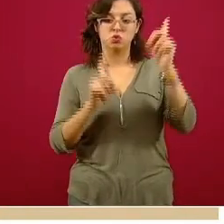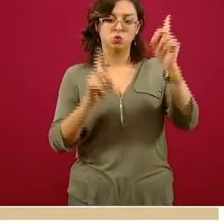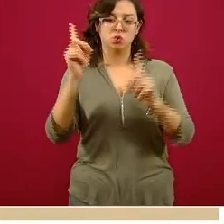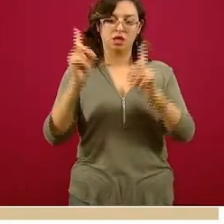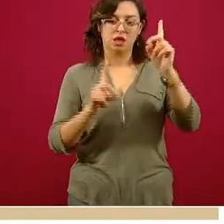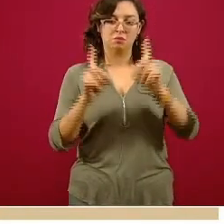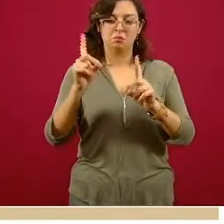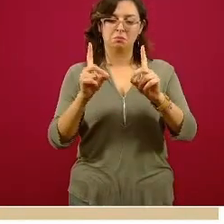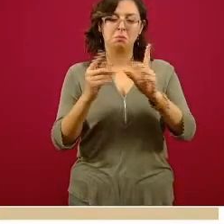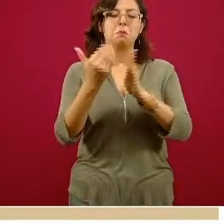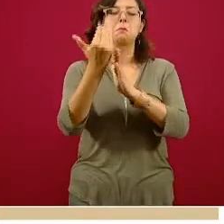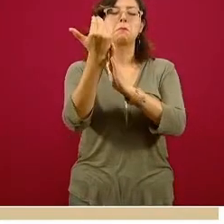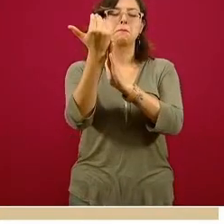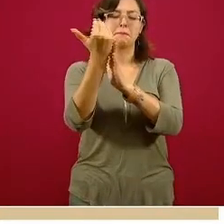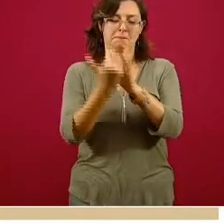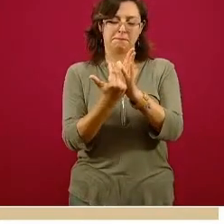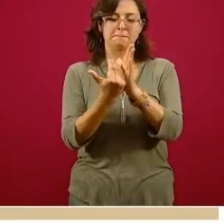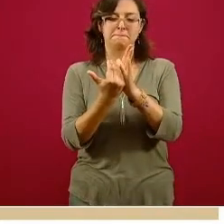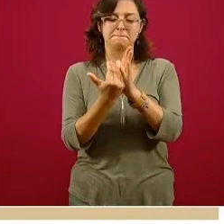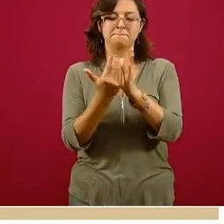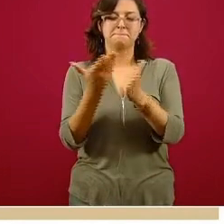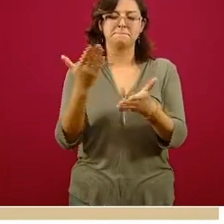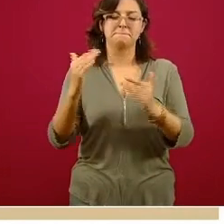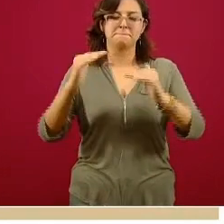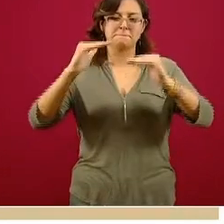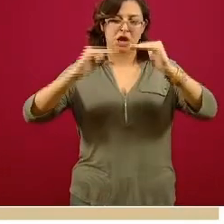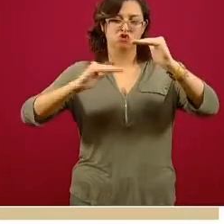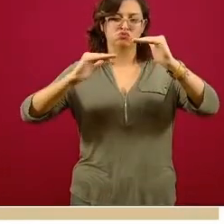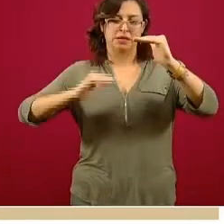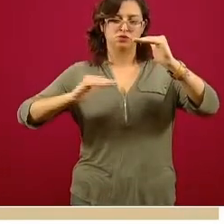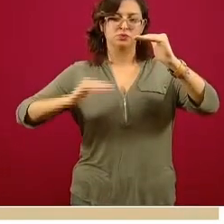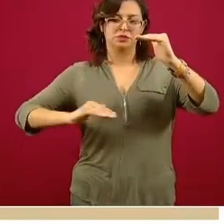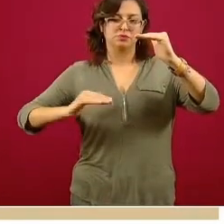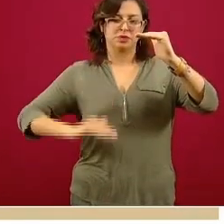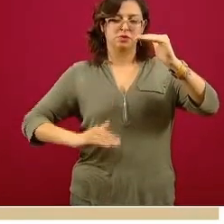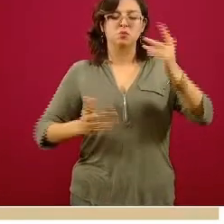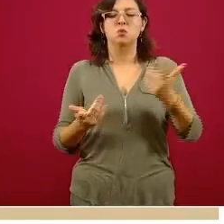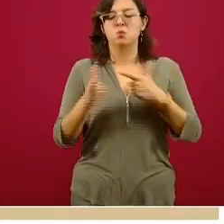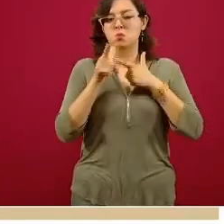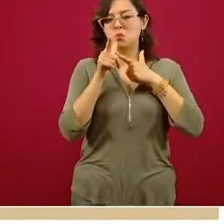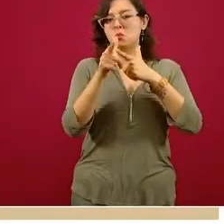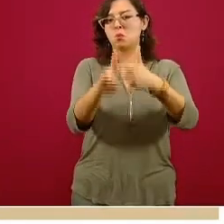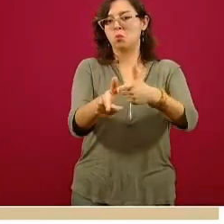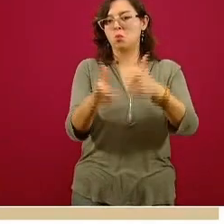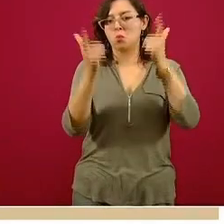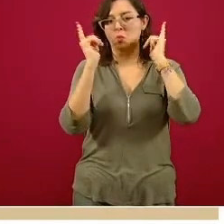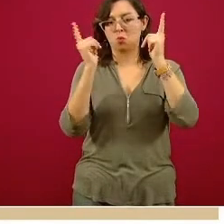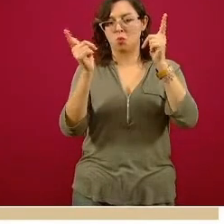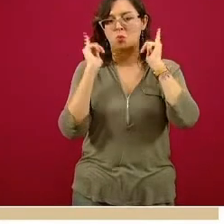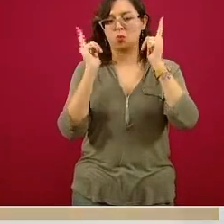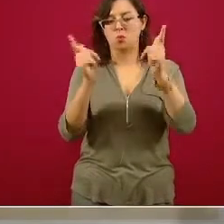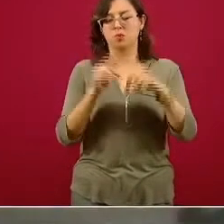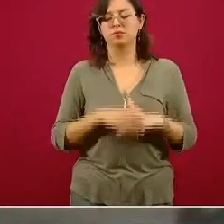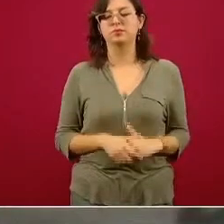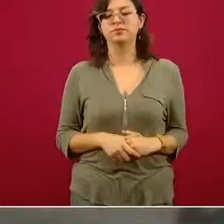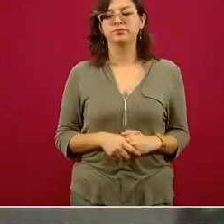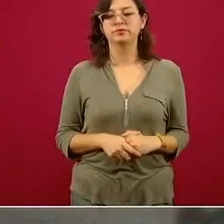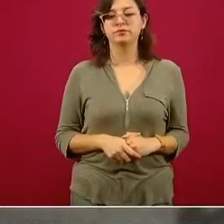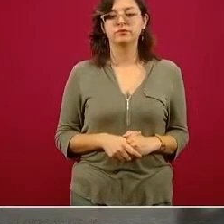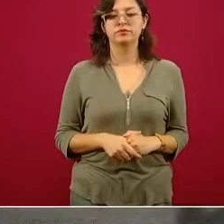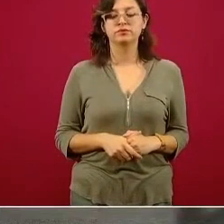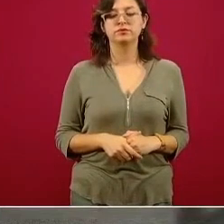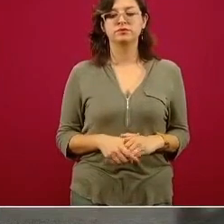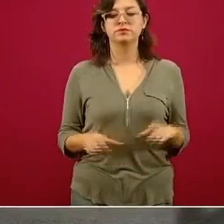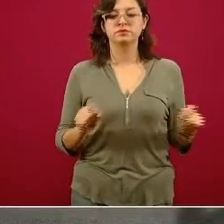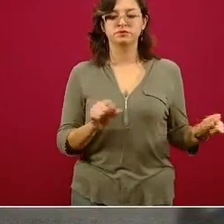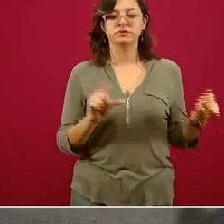una tendencia de estabilidad, esperando que esta pueda continuar en su momento reduciéndose. Veamos la